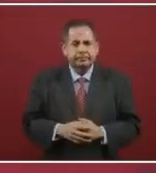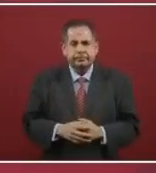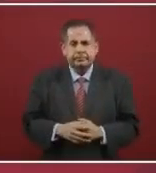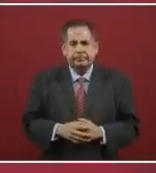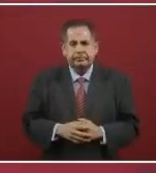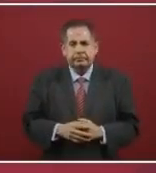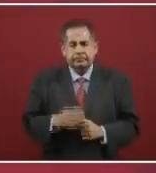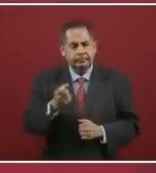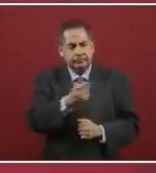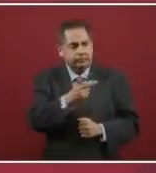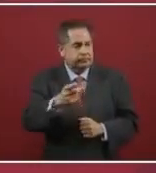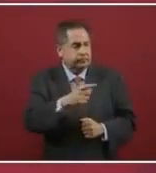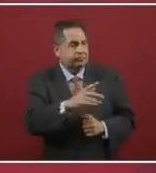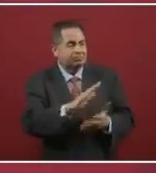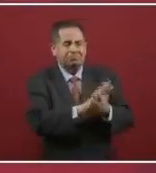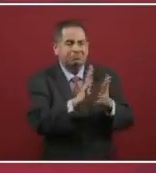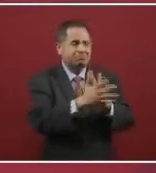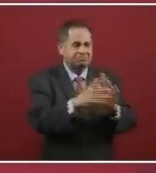a las bandas,